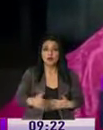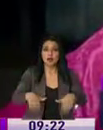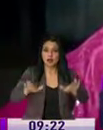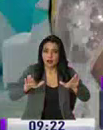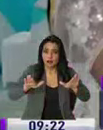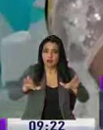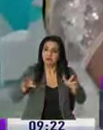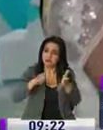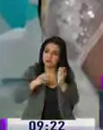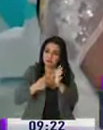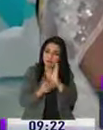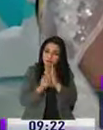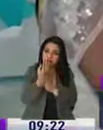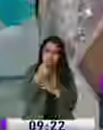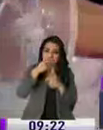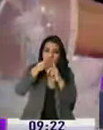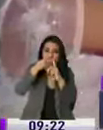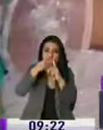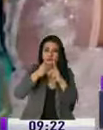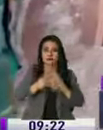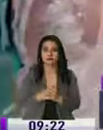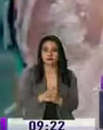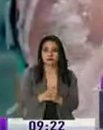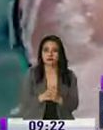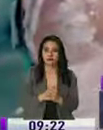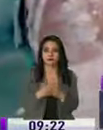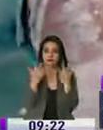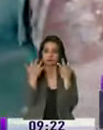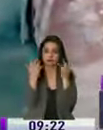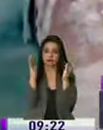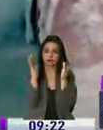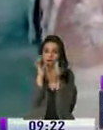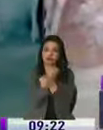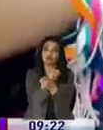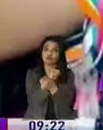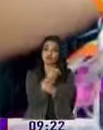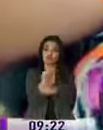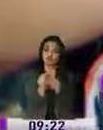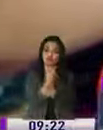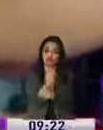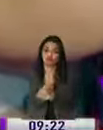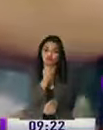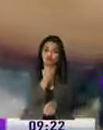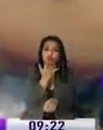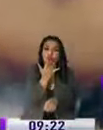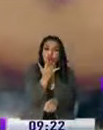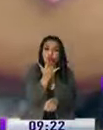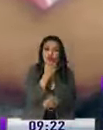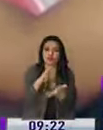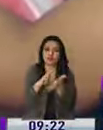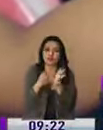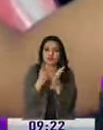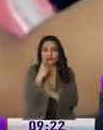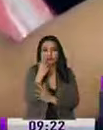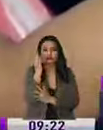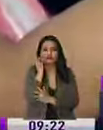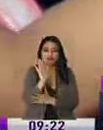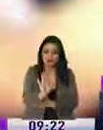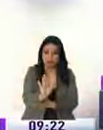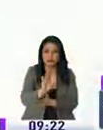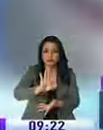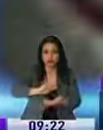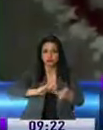manto blanco. Las manos de los contrayentes son atadas como señal de unión eterna, con los colores que representan a los hombres y mujeres de